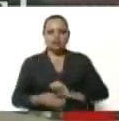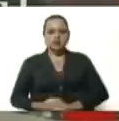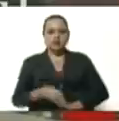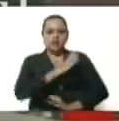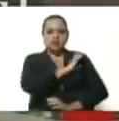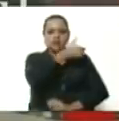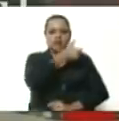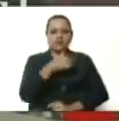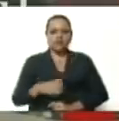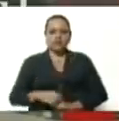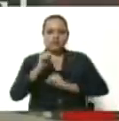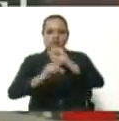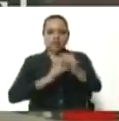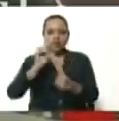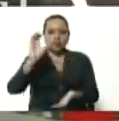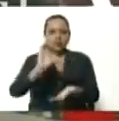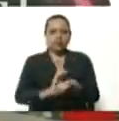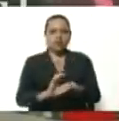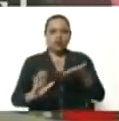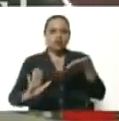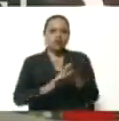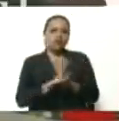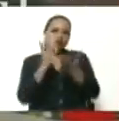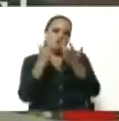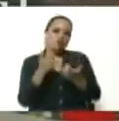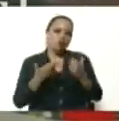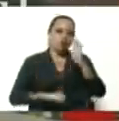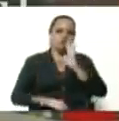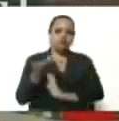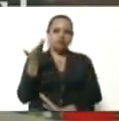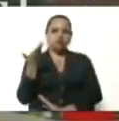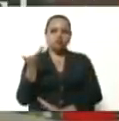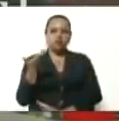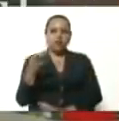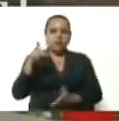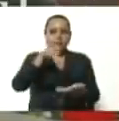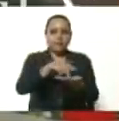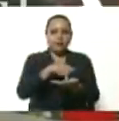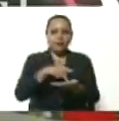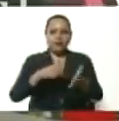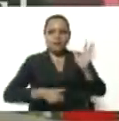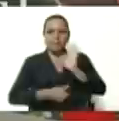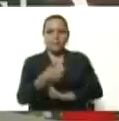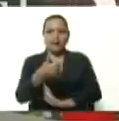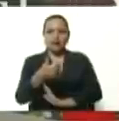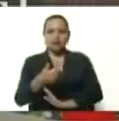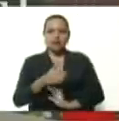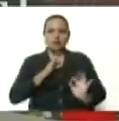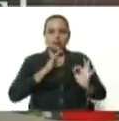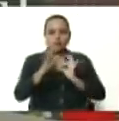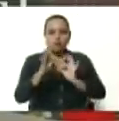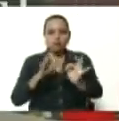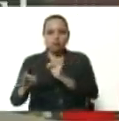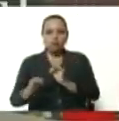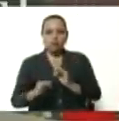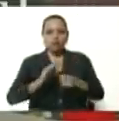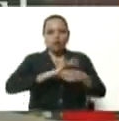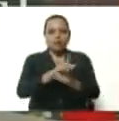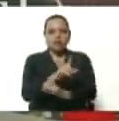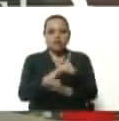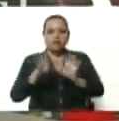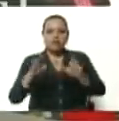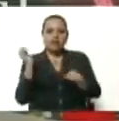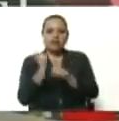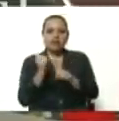del distrito capital en la incidencia en las principales parroquias donde hay el COVID-19. Bueno, el trabajo que han